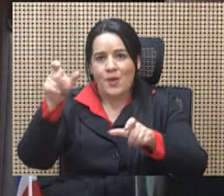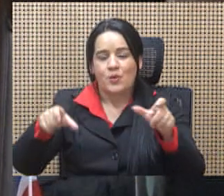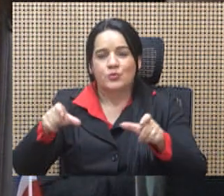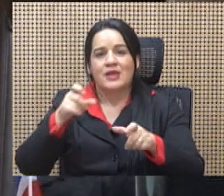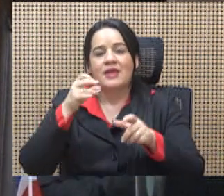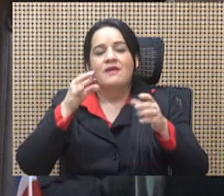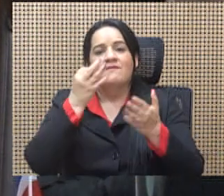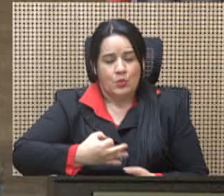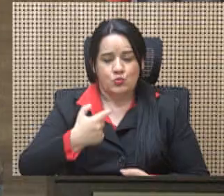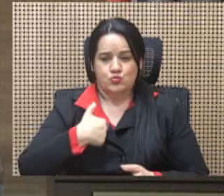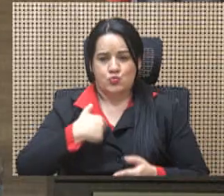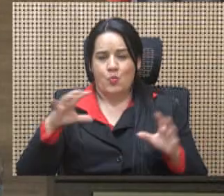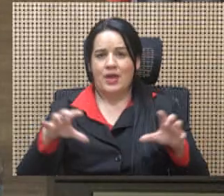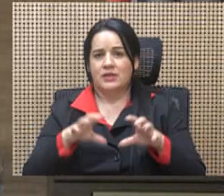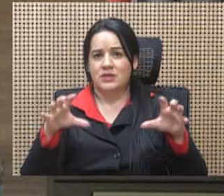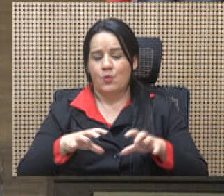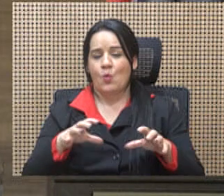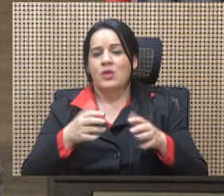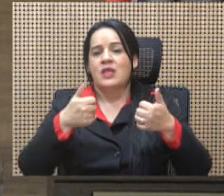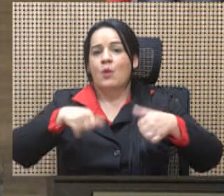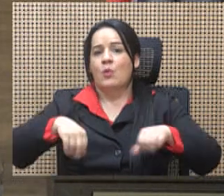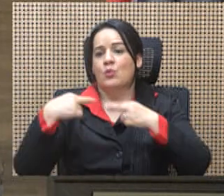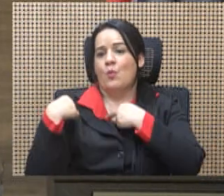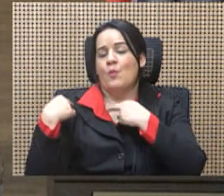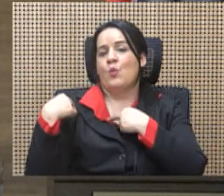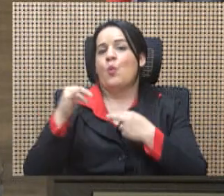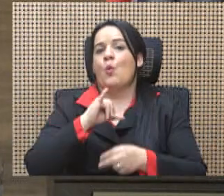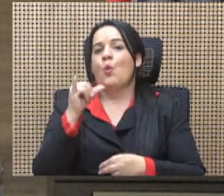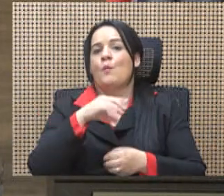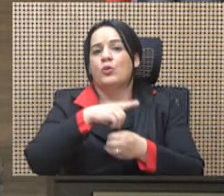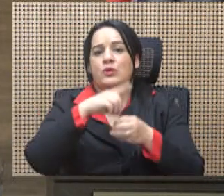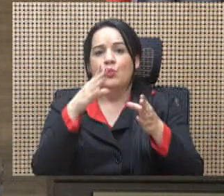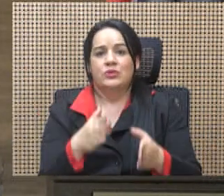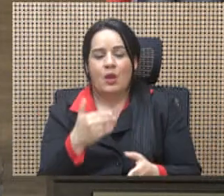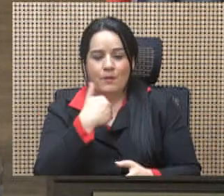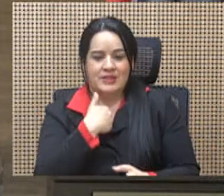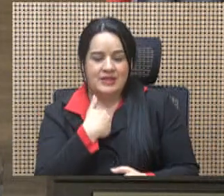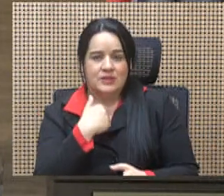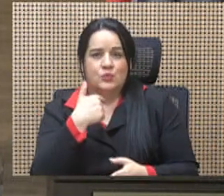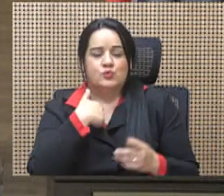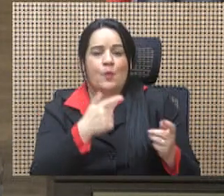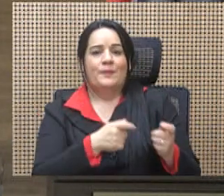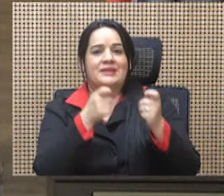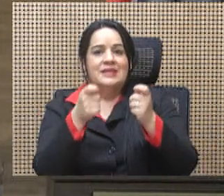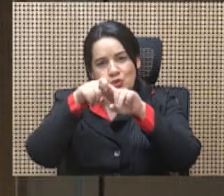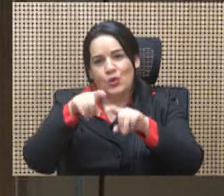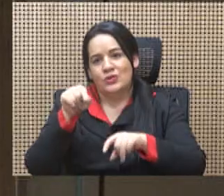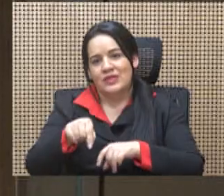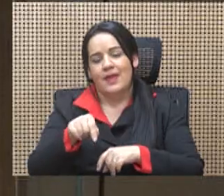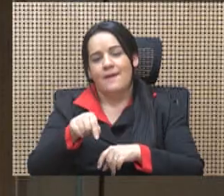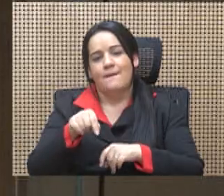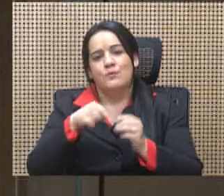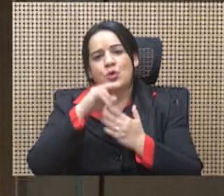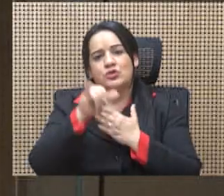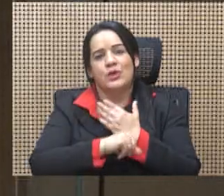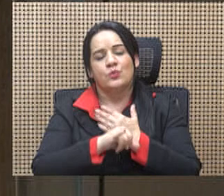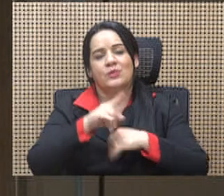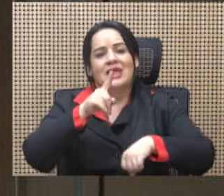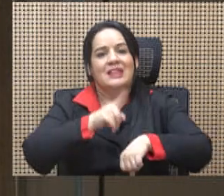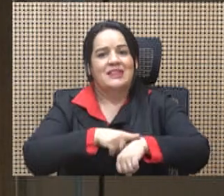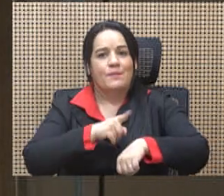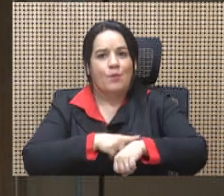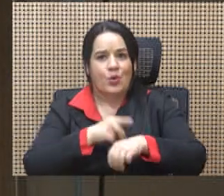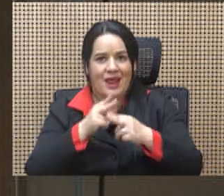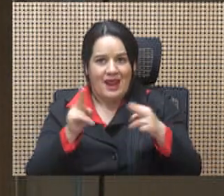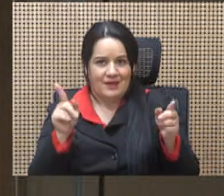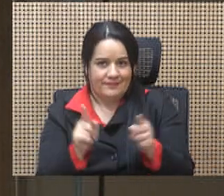plantearon la necesidad de entender que se trata de una medida temporal porque solo se están posponiendo las obras aseguraron como una medida